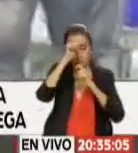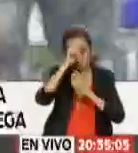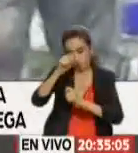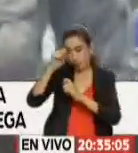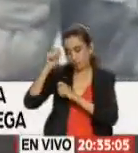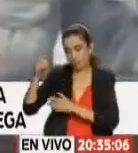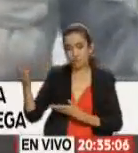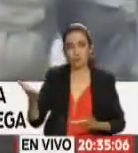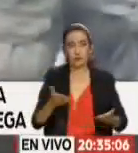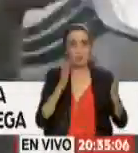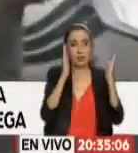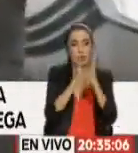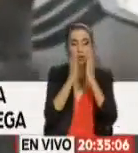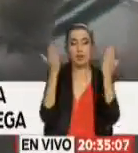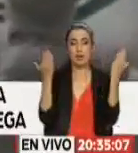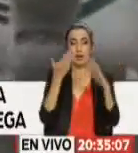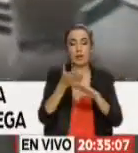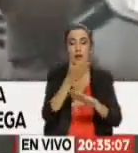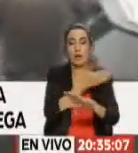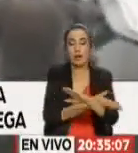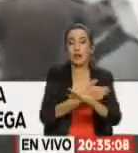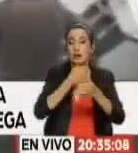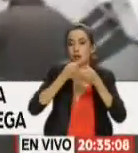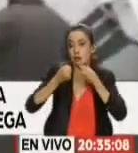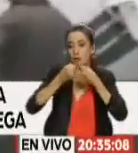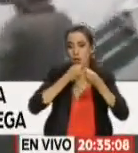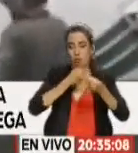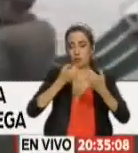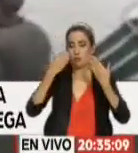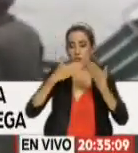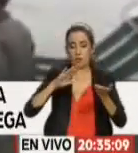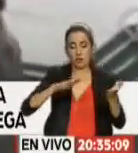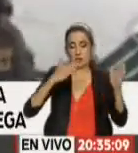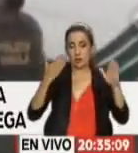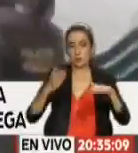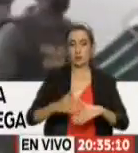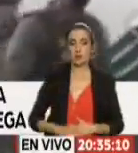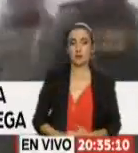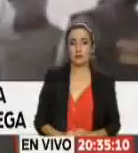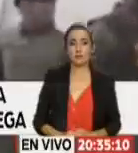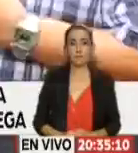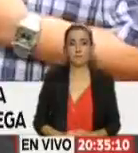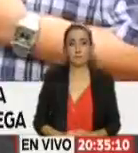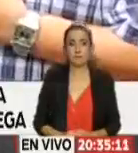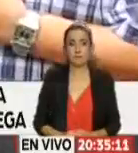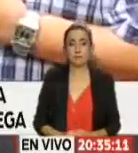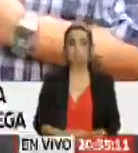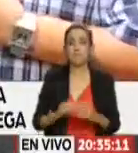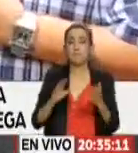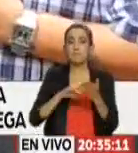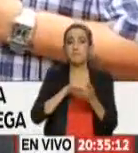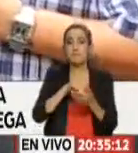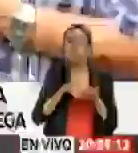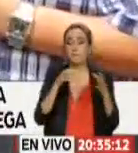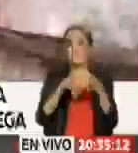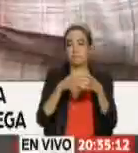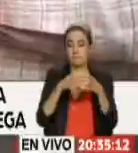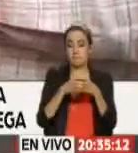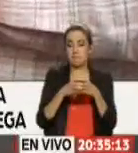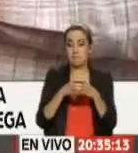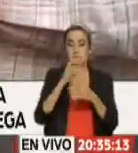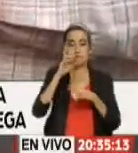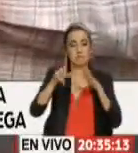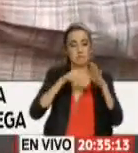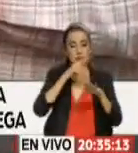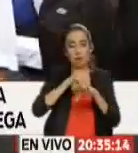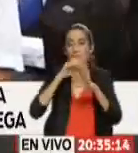Comercio, que hace un año fueron secuestrados y posteriormente asesinados en la frontera norte. Los colegas presentes en el plantón